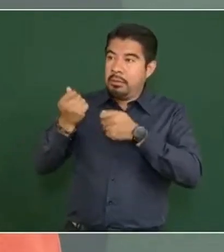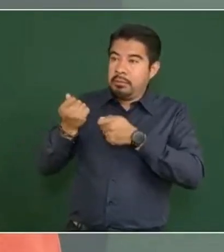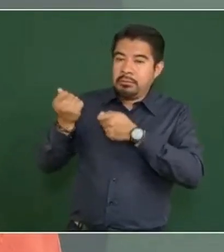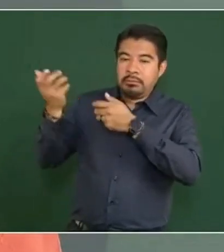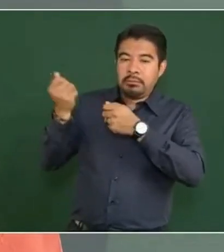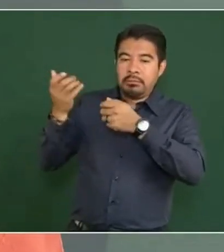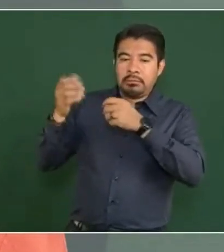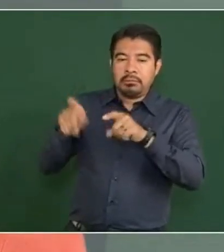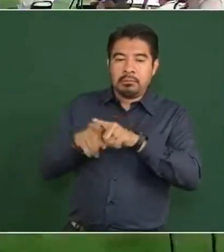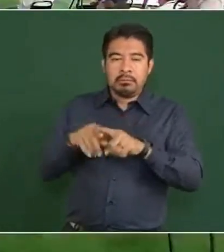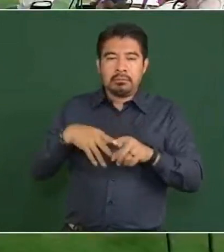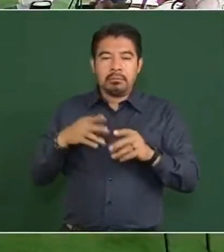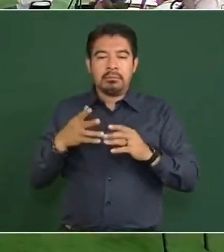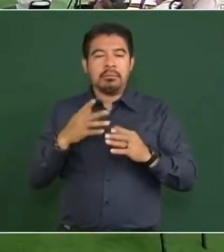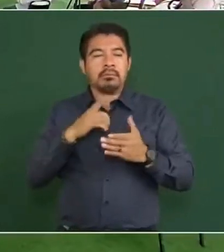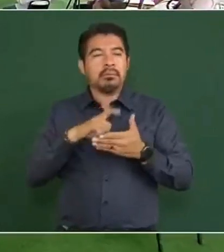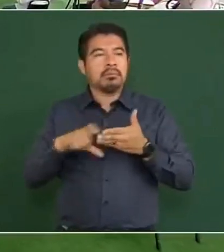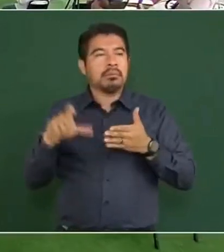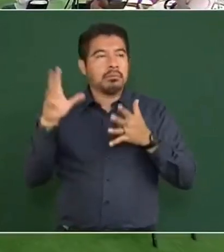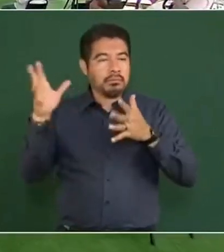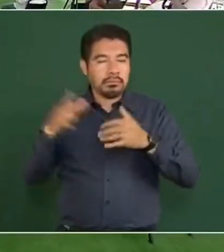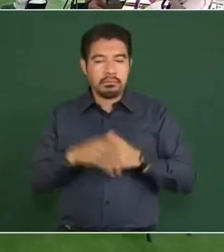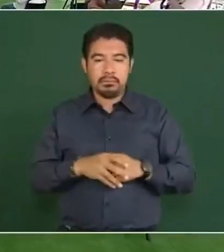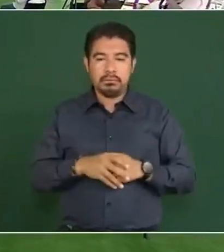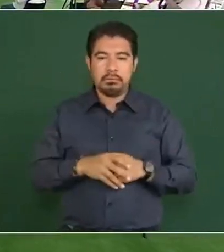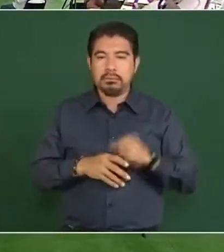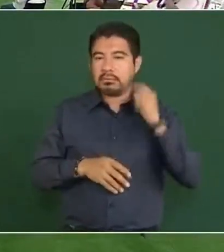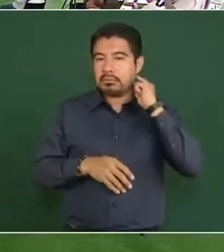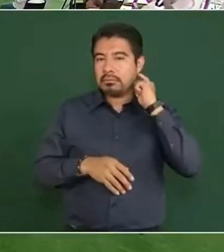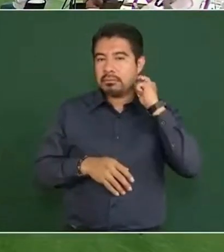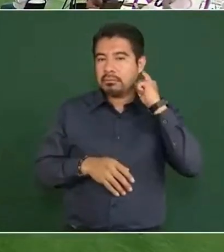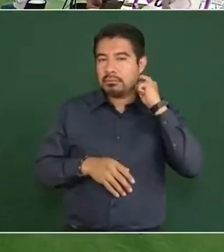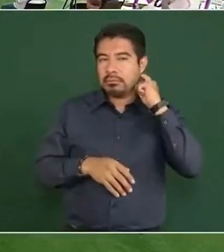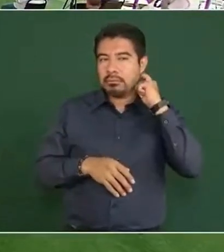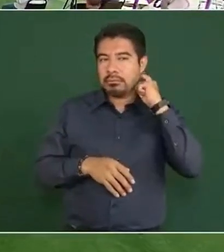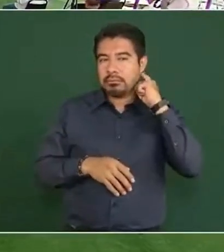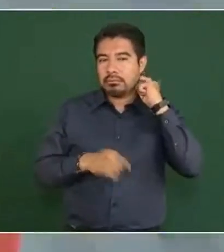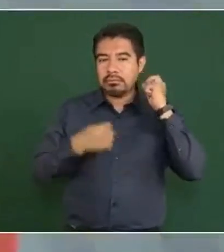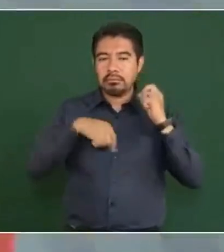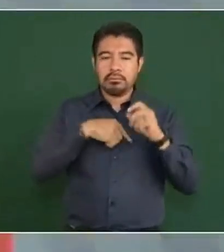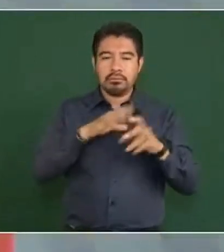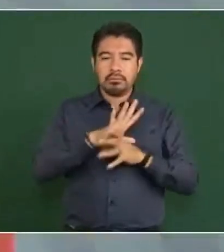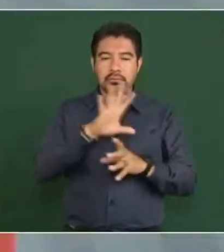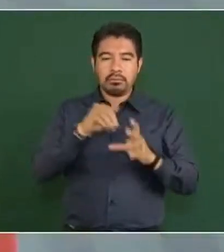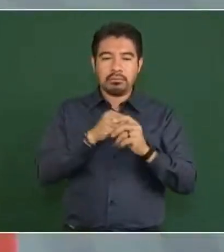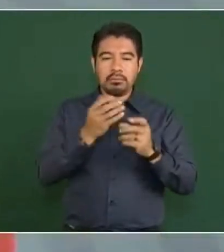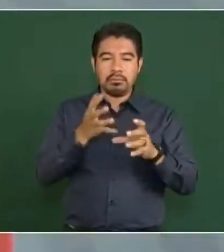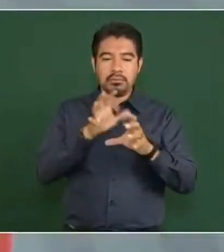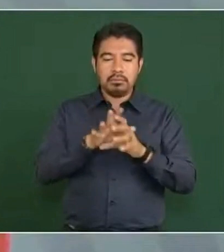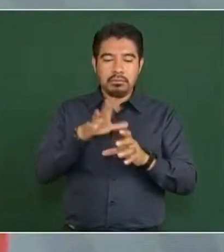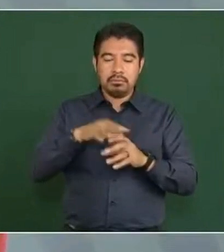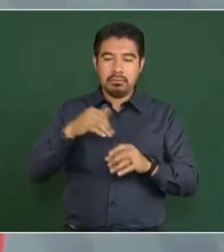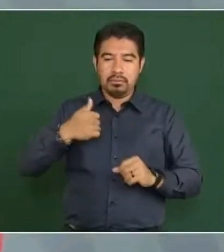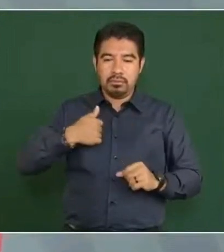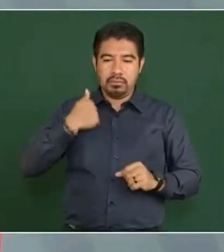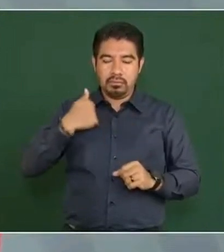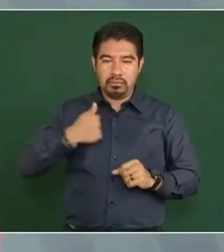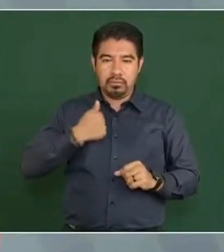al consumidor. Entonces, ya hay esa integración, y lo mismo con Canadá.